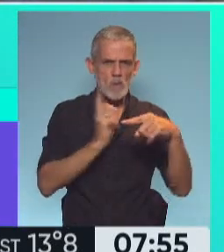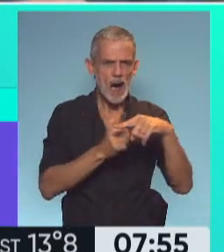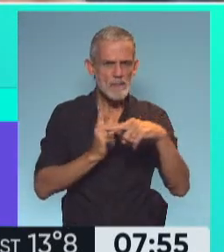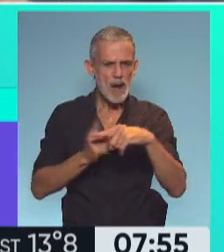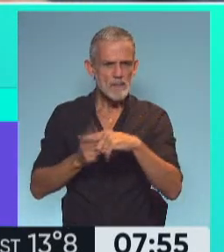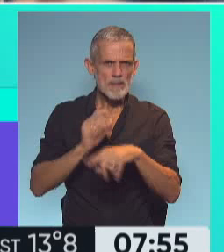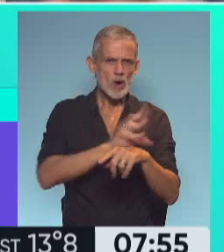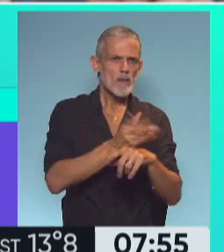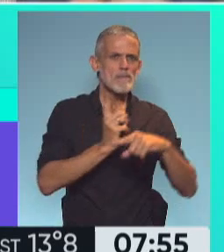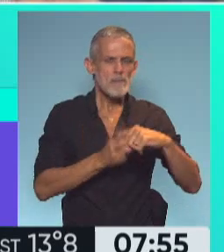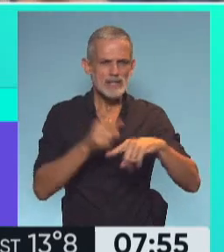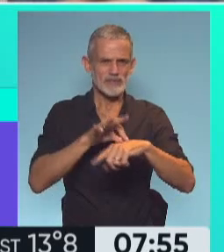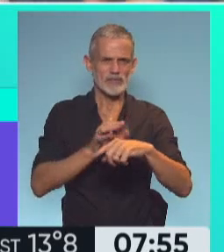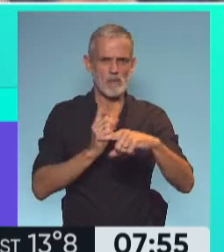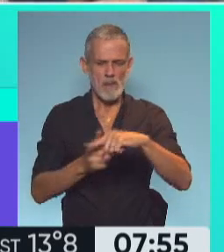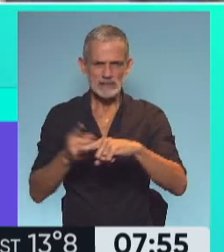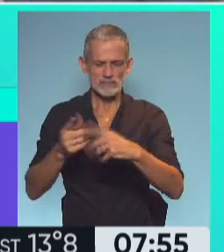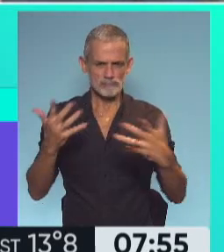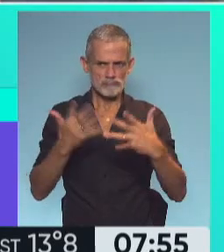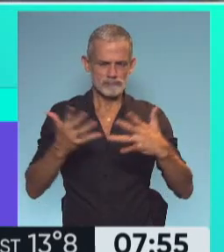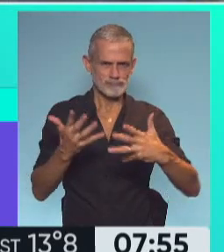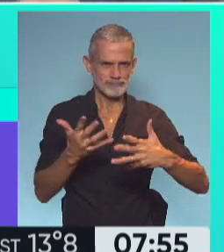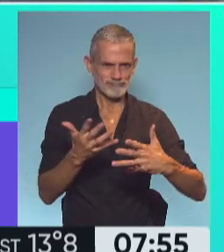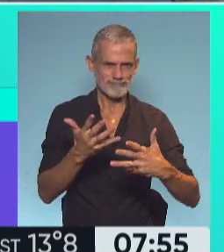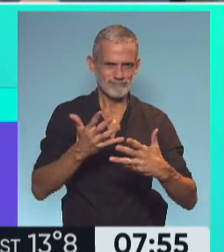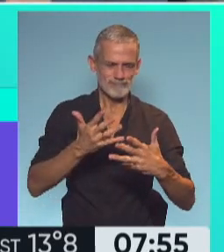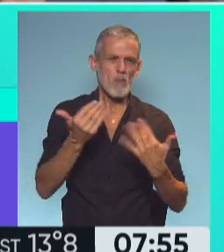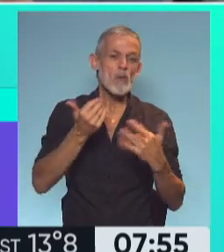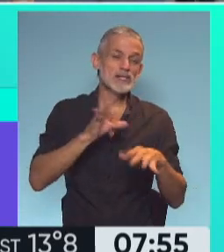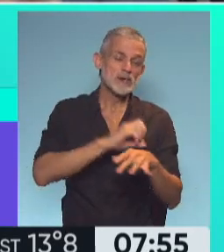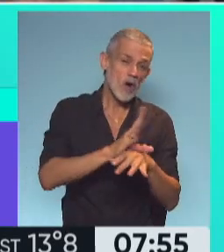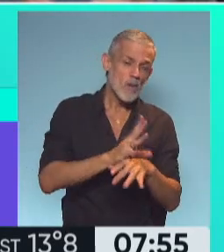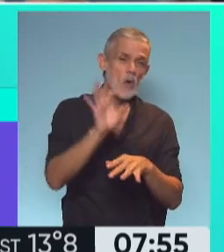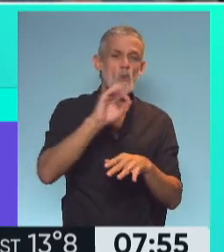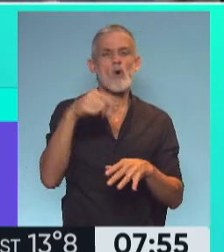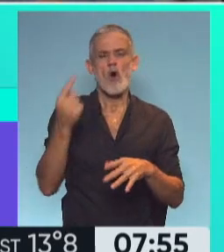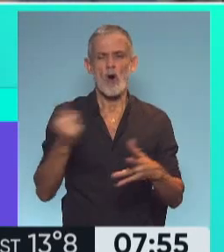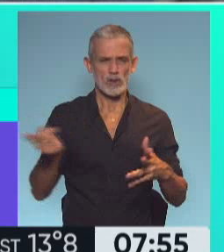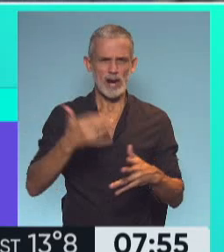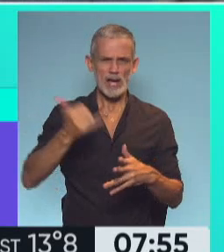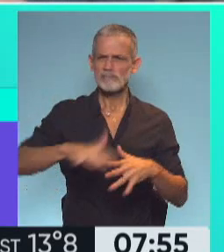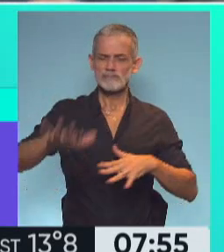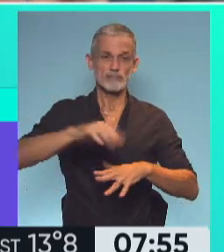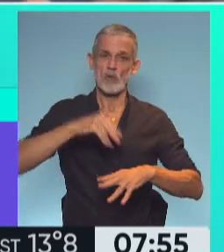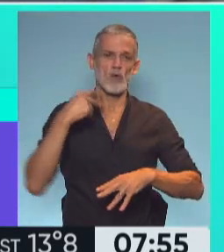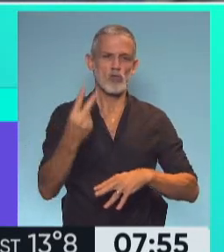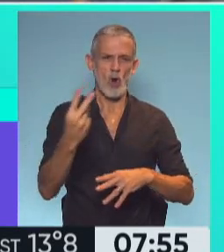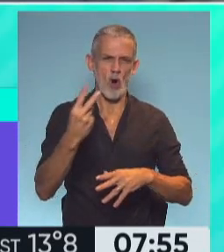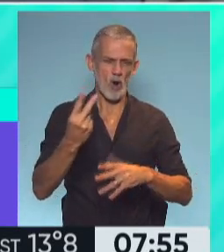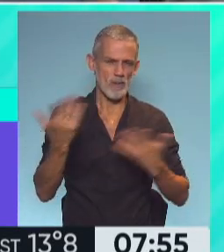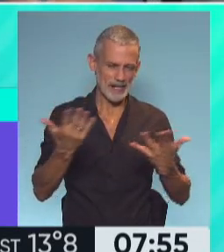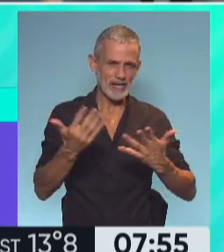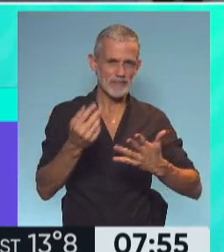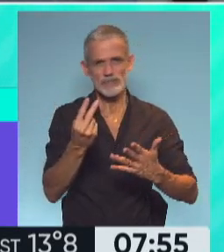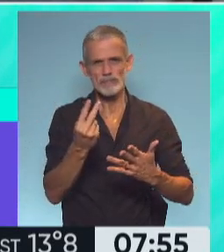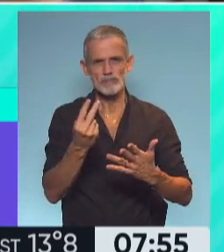pero puede tener que ver con todas las situaciones que se han dado. Nosotros nos enfrentamos a un escenario doble, de responder esto